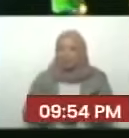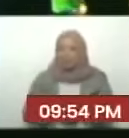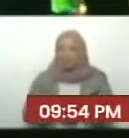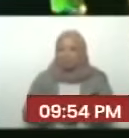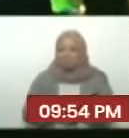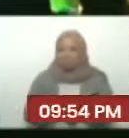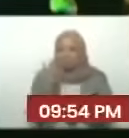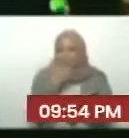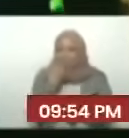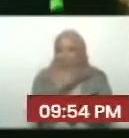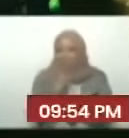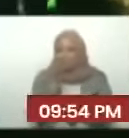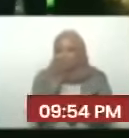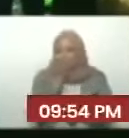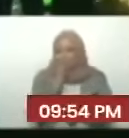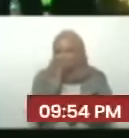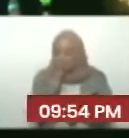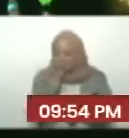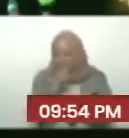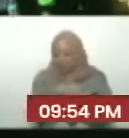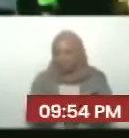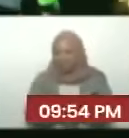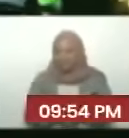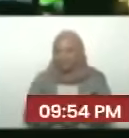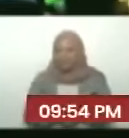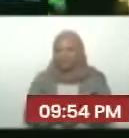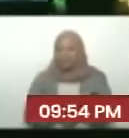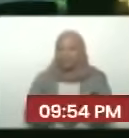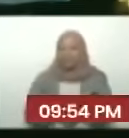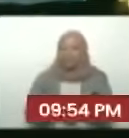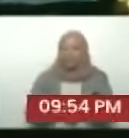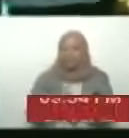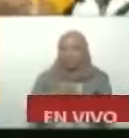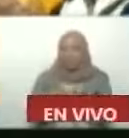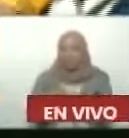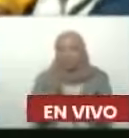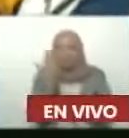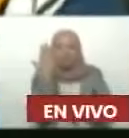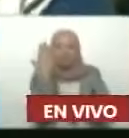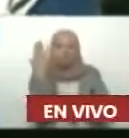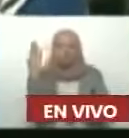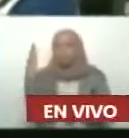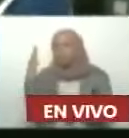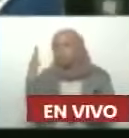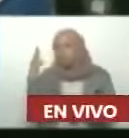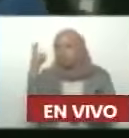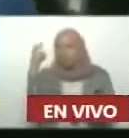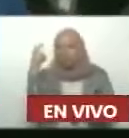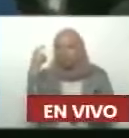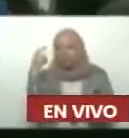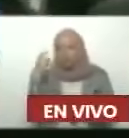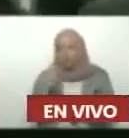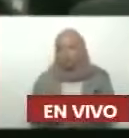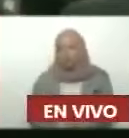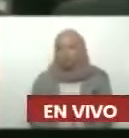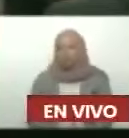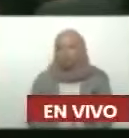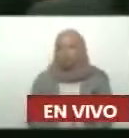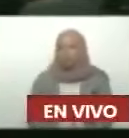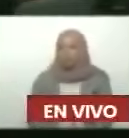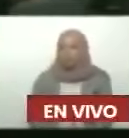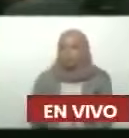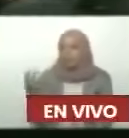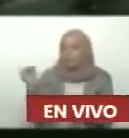Gracias. Ah, dale, una selfie. Vamos a tomarnos una selfie. Si le gustaría, la podría sacar usted. Claro, yo mismo